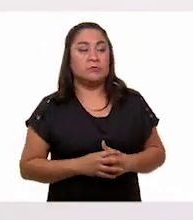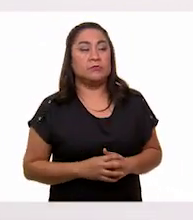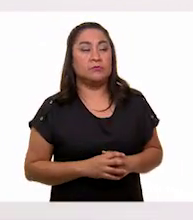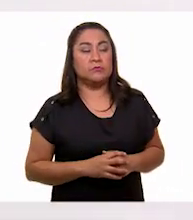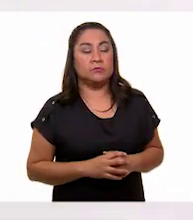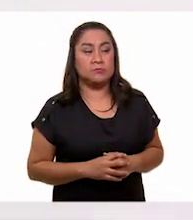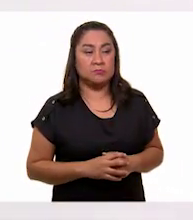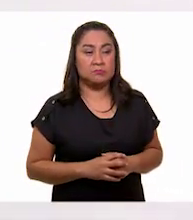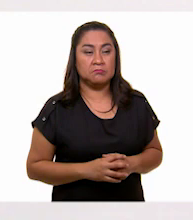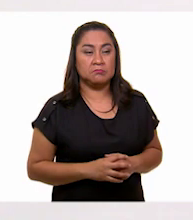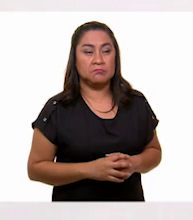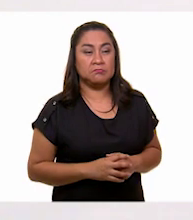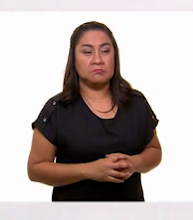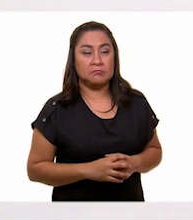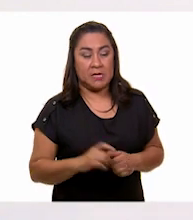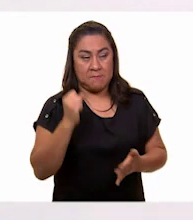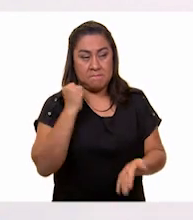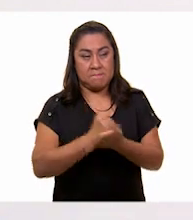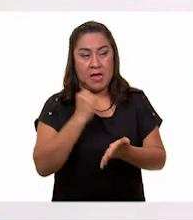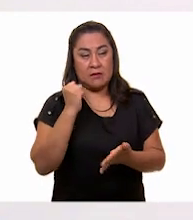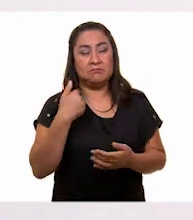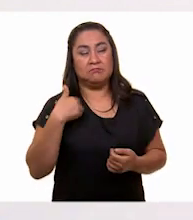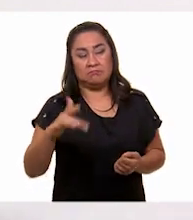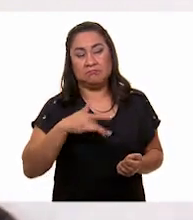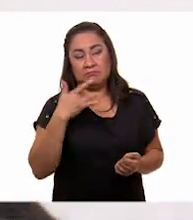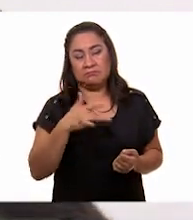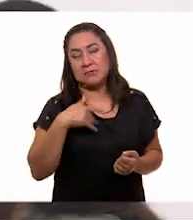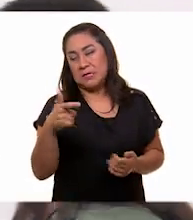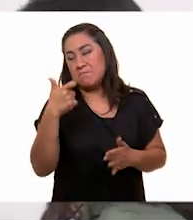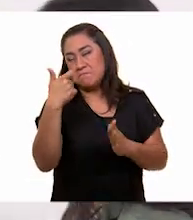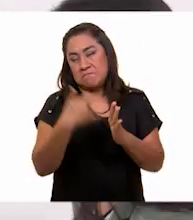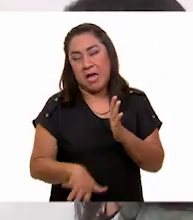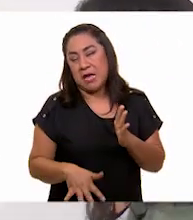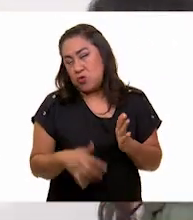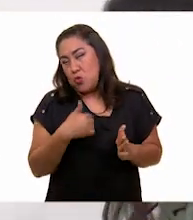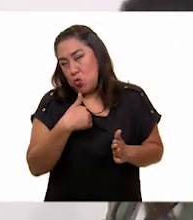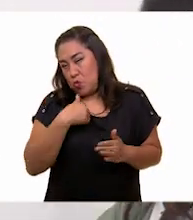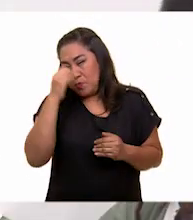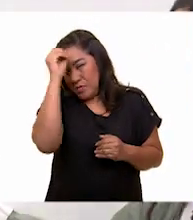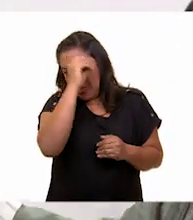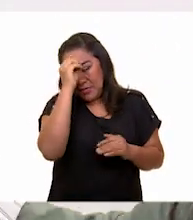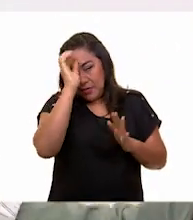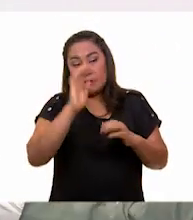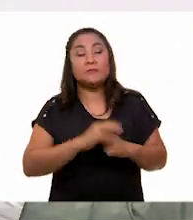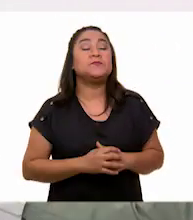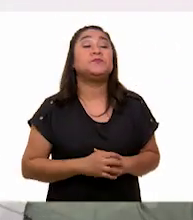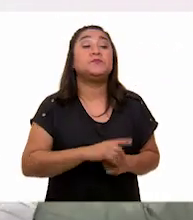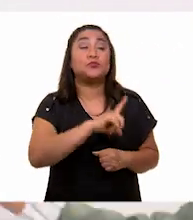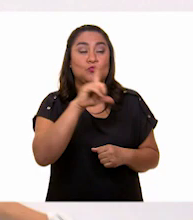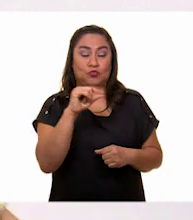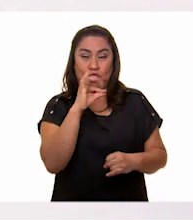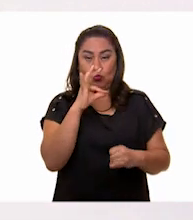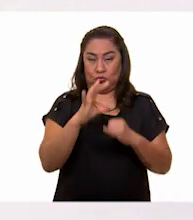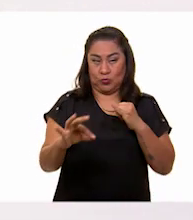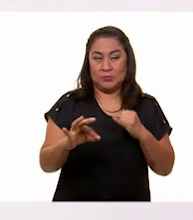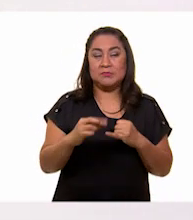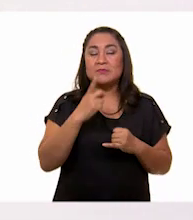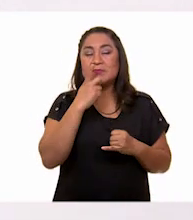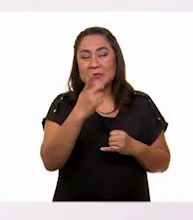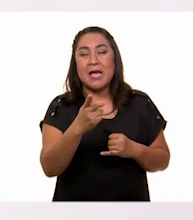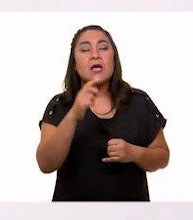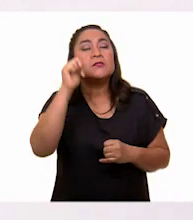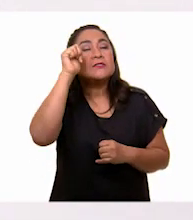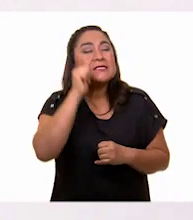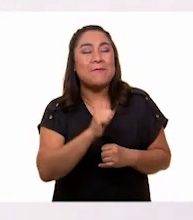¿verdad? En la marca. Que esta es la más barata, según yo. Y aquí, en esta última, que es la de siempre